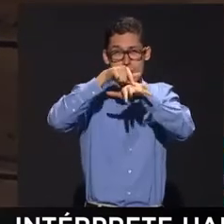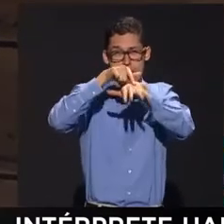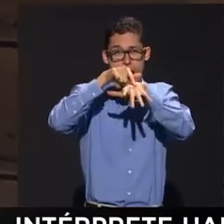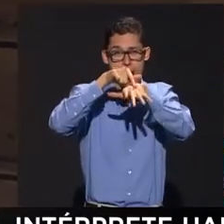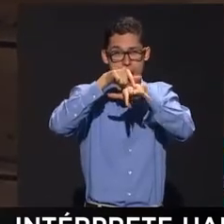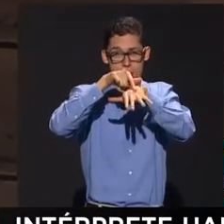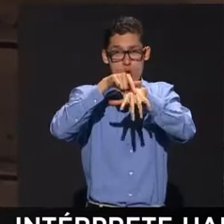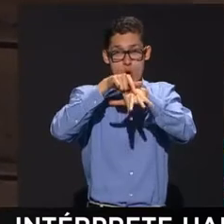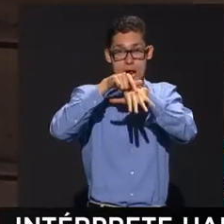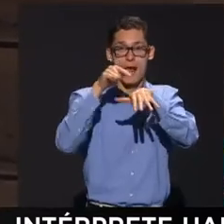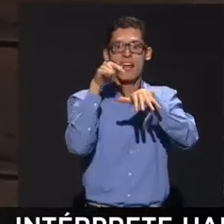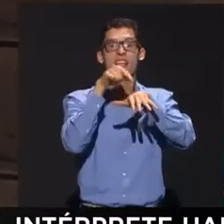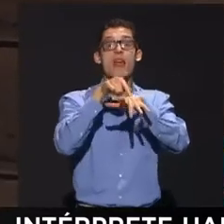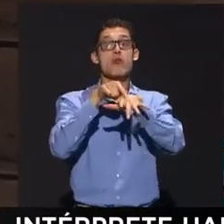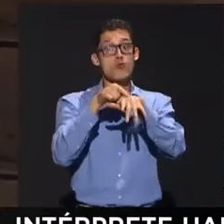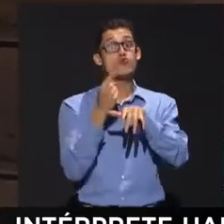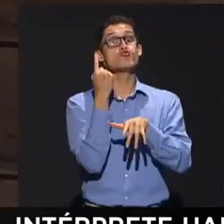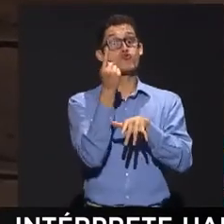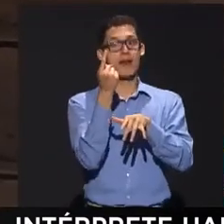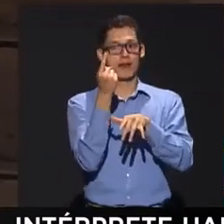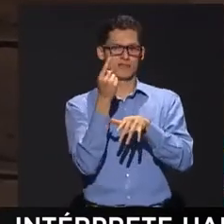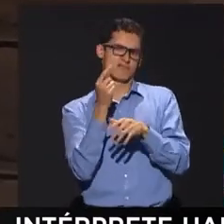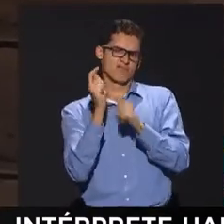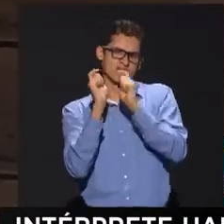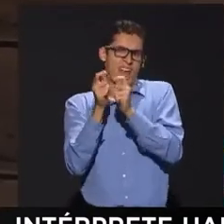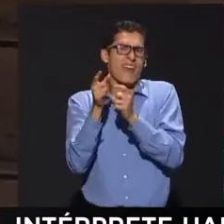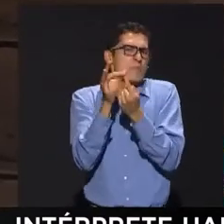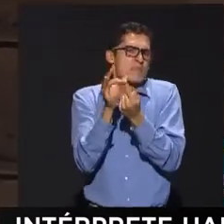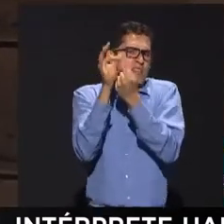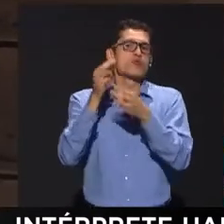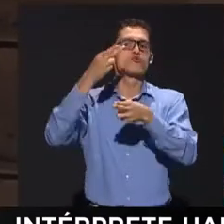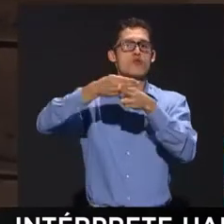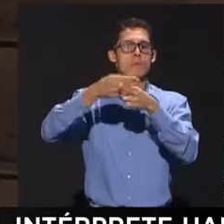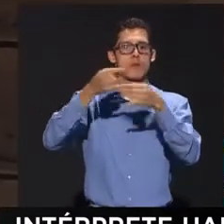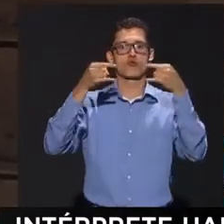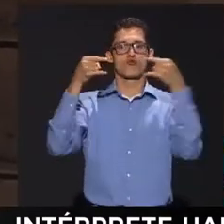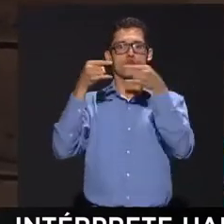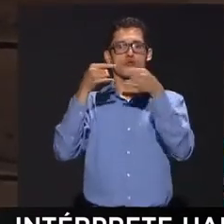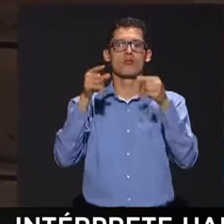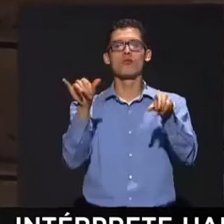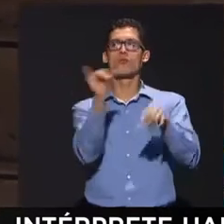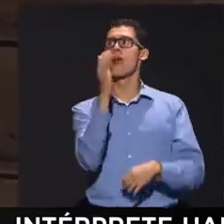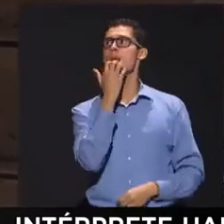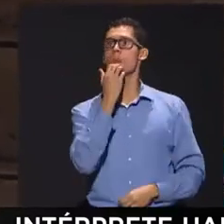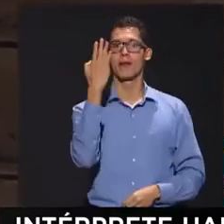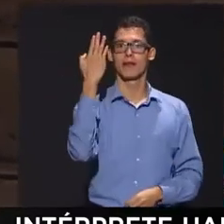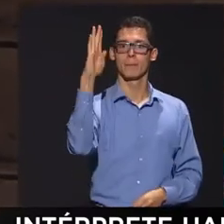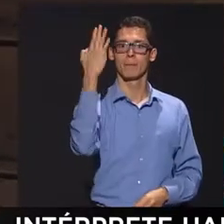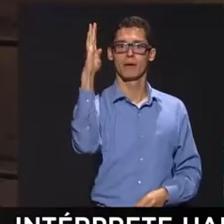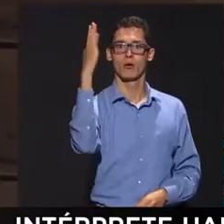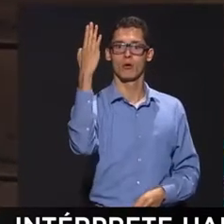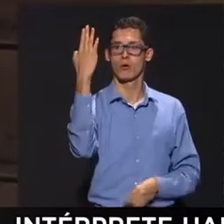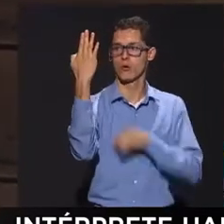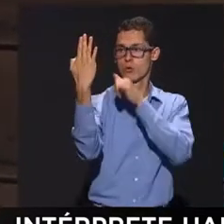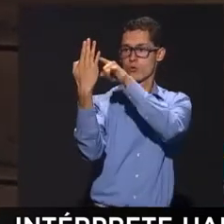niñas, todo el tiempo están mirando a los adultos significativos, nos están viendo, mirando qué hacemos. Y